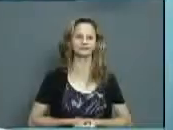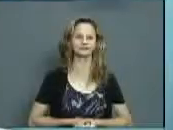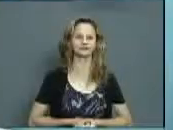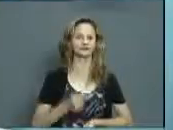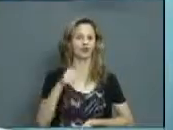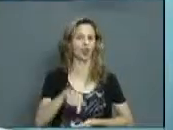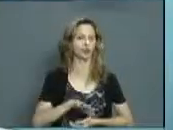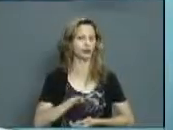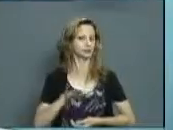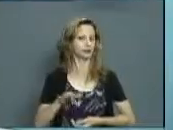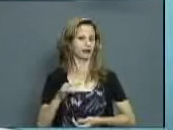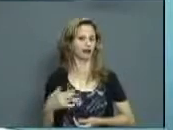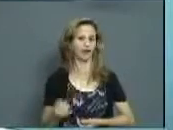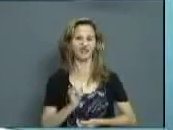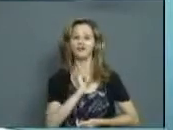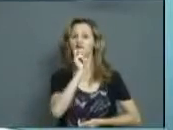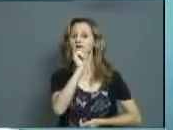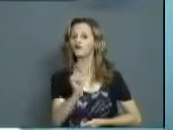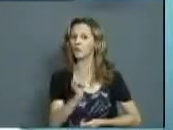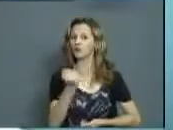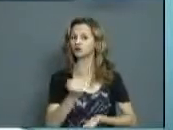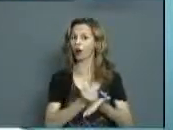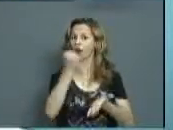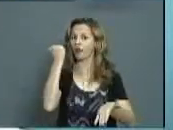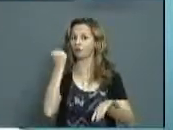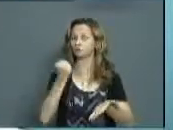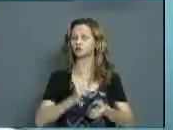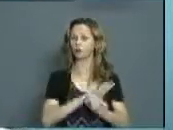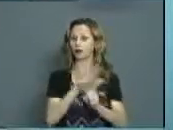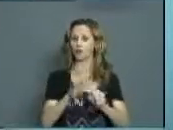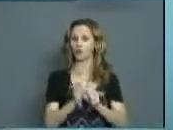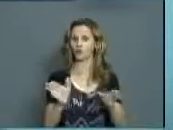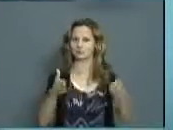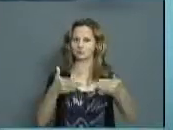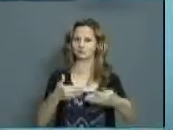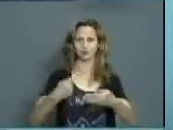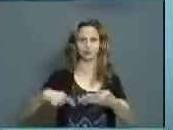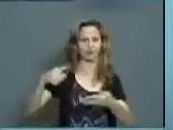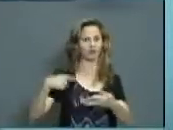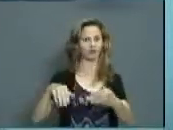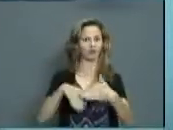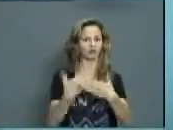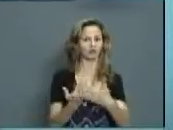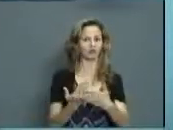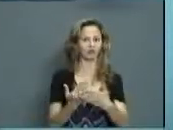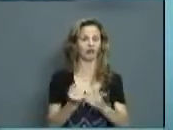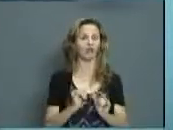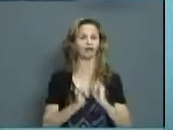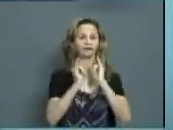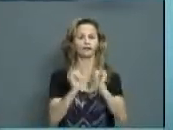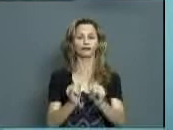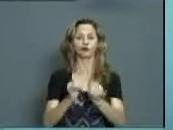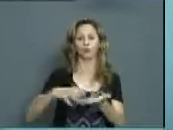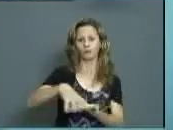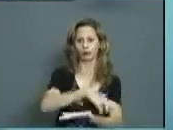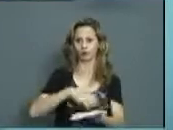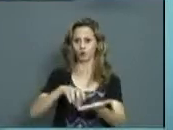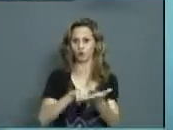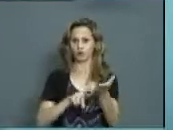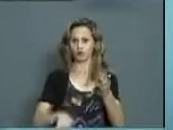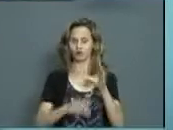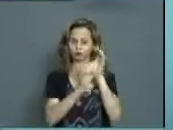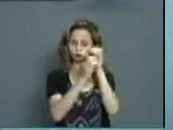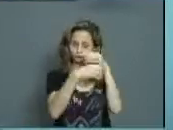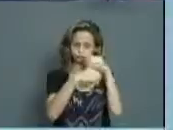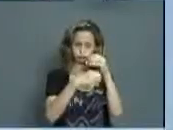Y estamos listos para brindar la actualidad, los datos al cierre de la jornada de ayer que reportó nuestro territorio, el Laboratorio de